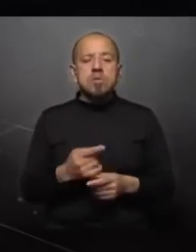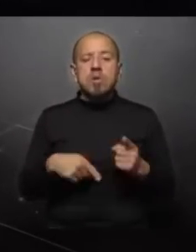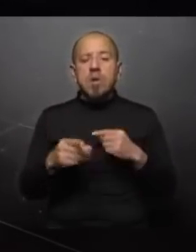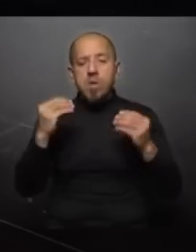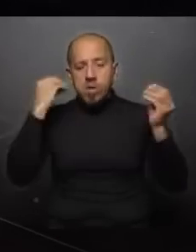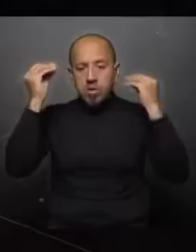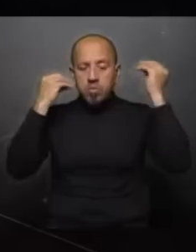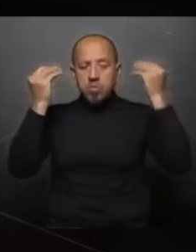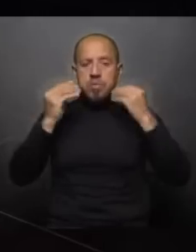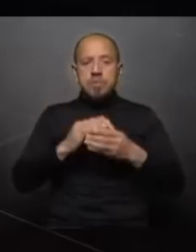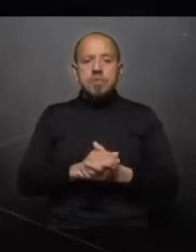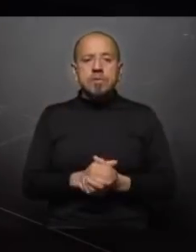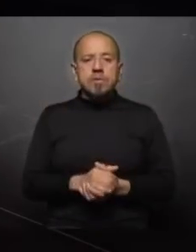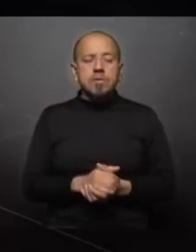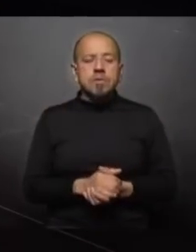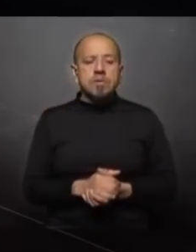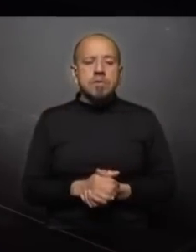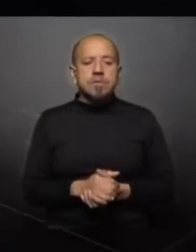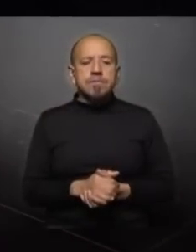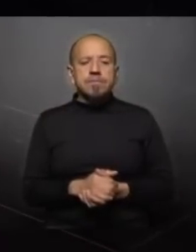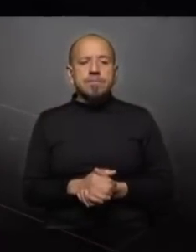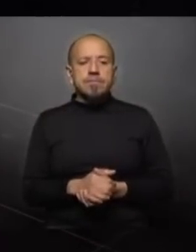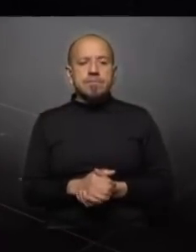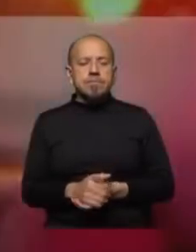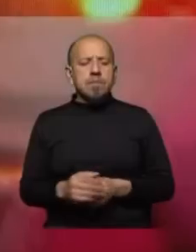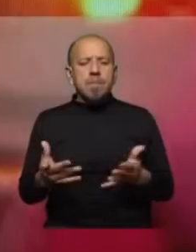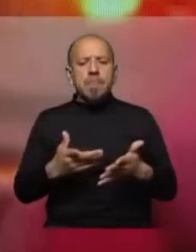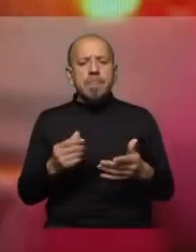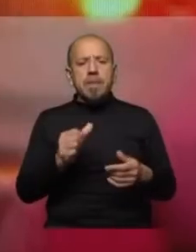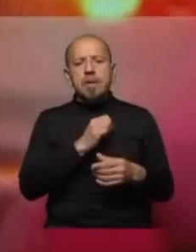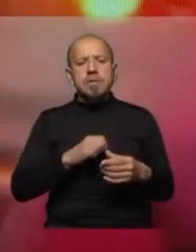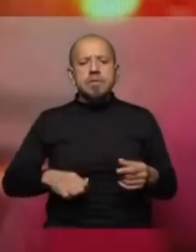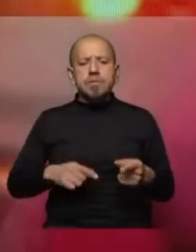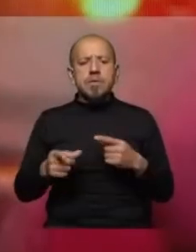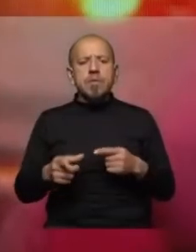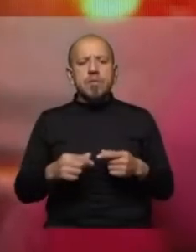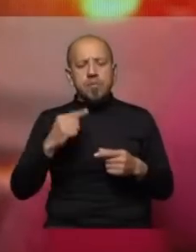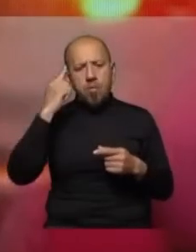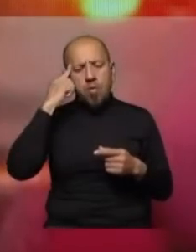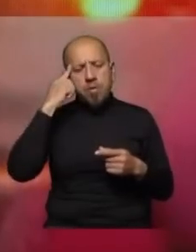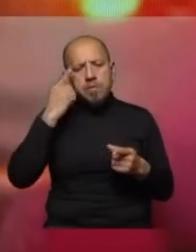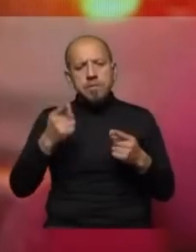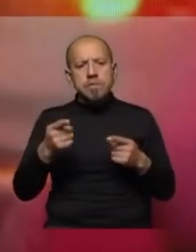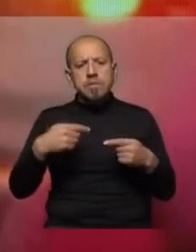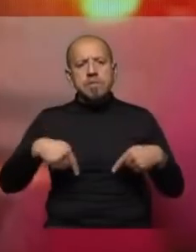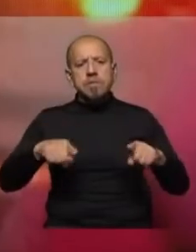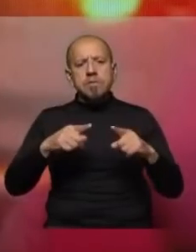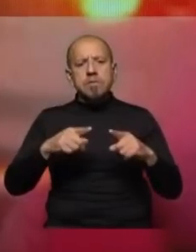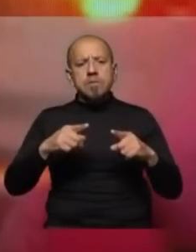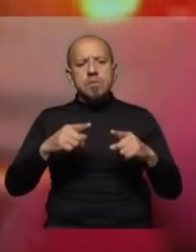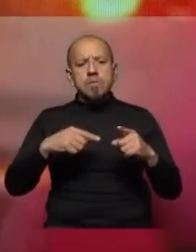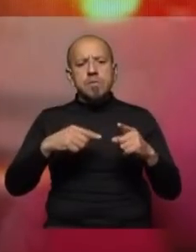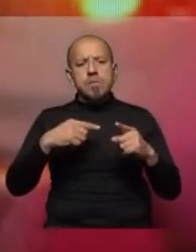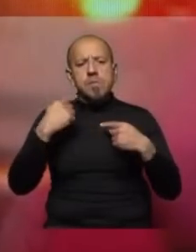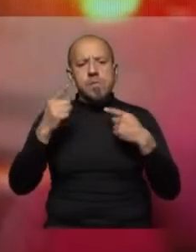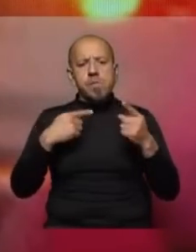preocupa mucho qué tanta llegada actualmente del estado A territorio pensando un poco en esto que usted decía no de las diferentes